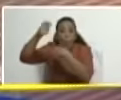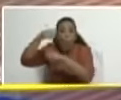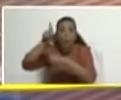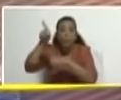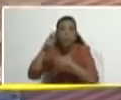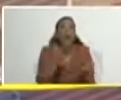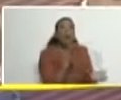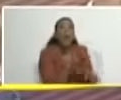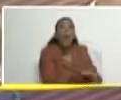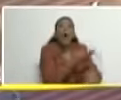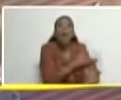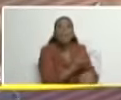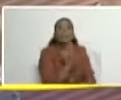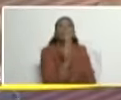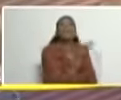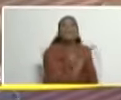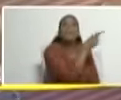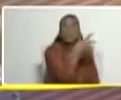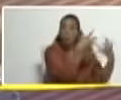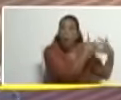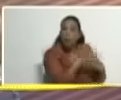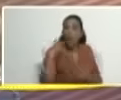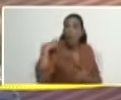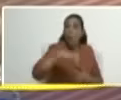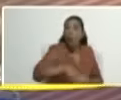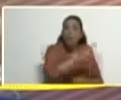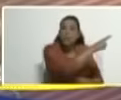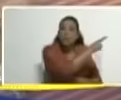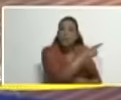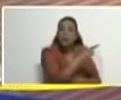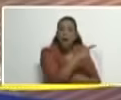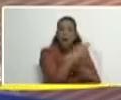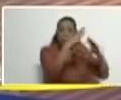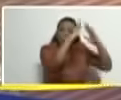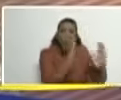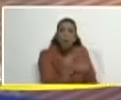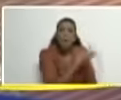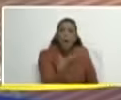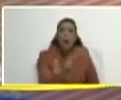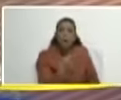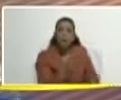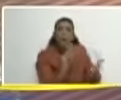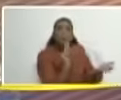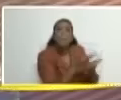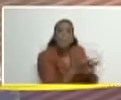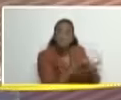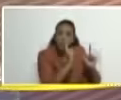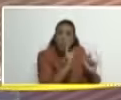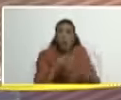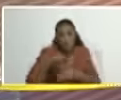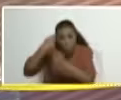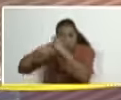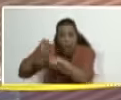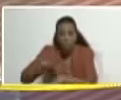petroquímicos, tenemos que pedirle permiso en Washington a la OFAC para que nos autorice vender nuestro